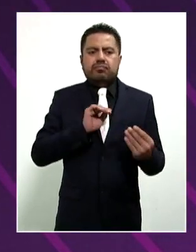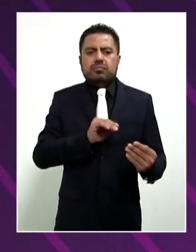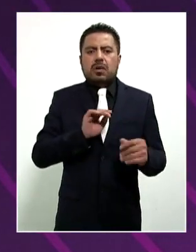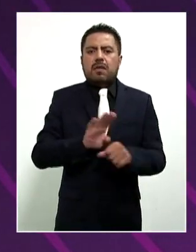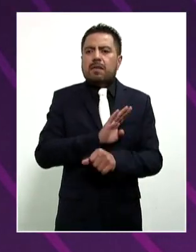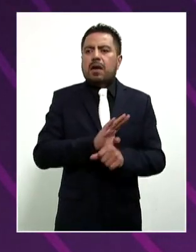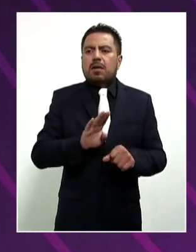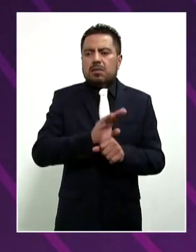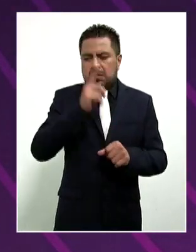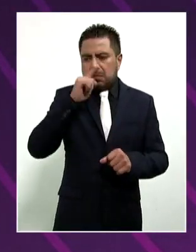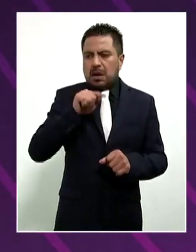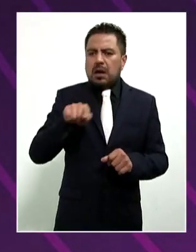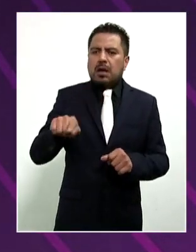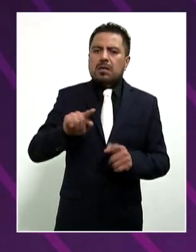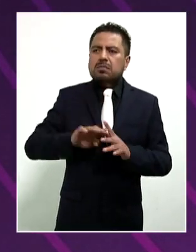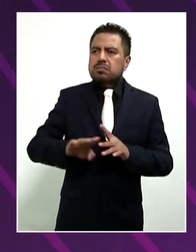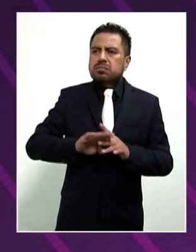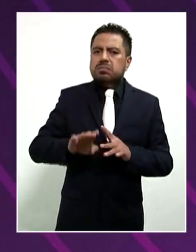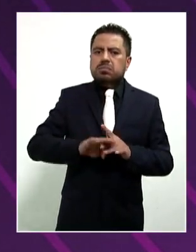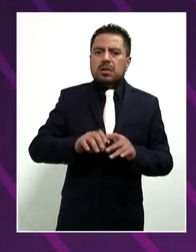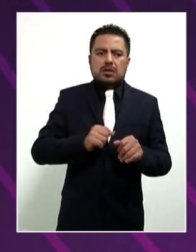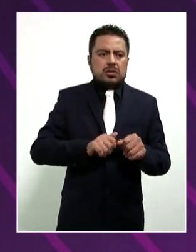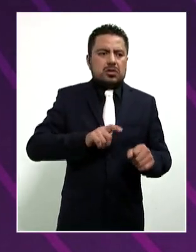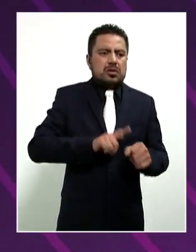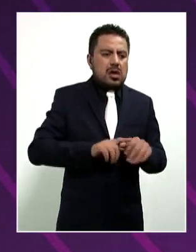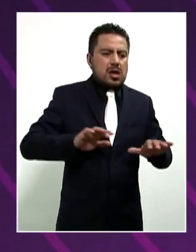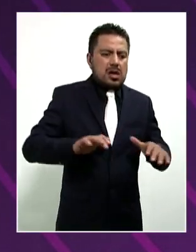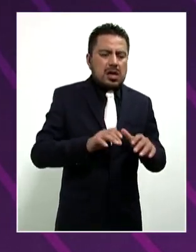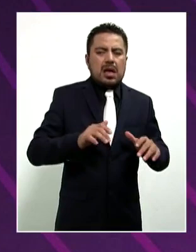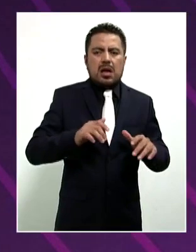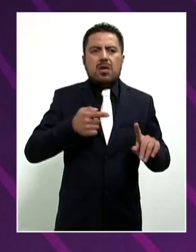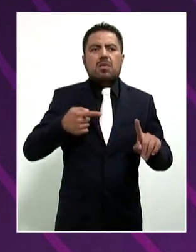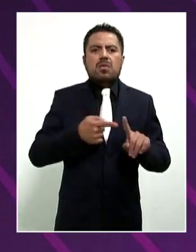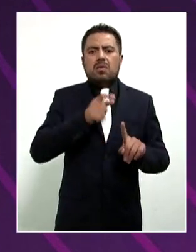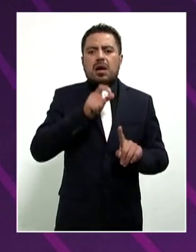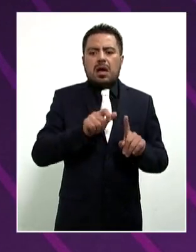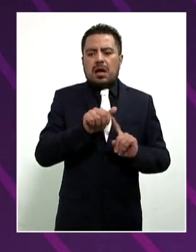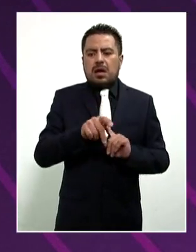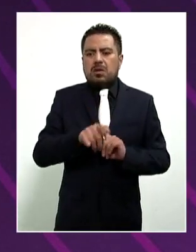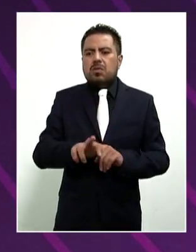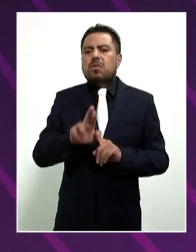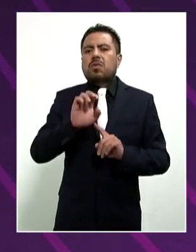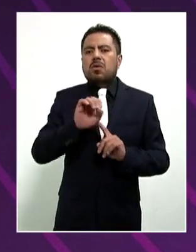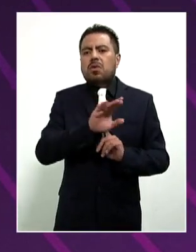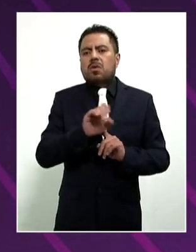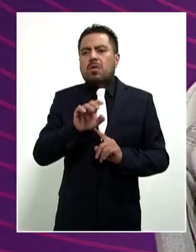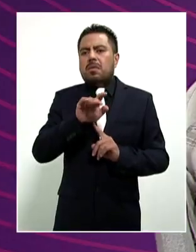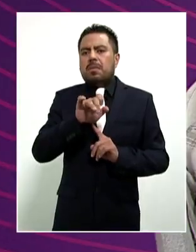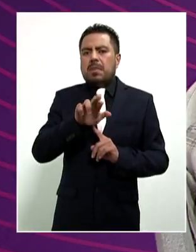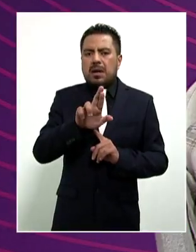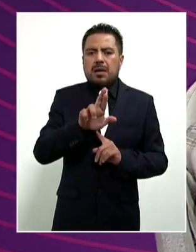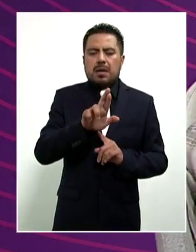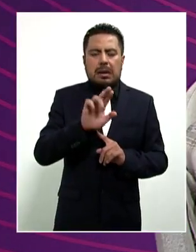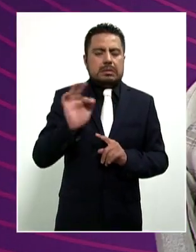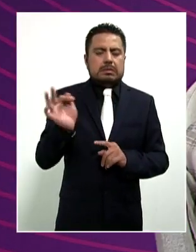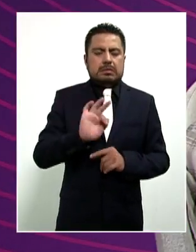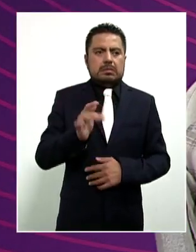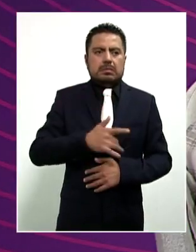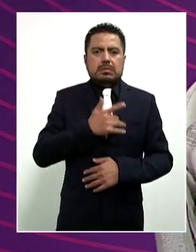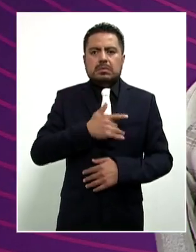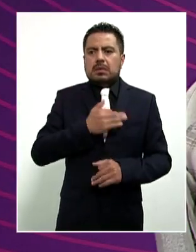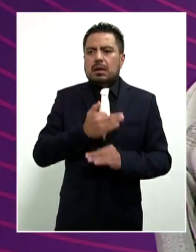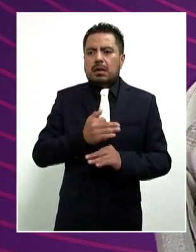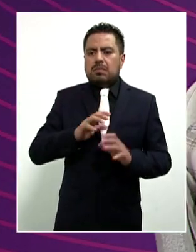de los refugiados, seas de la trinchera de la sociedad civil, seas de la perspectiva del ACNUR, seas de la Comar, pues pareciera que estamos